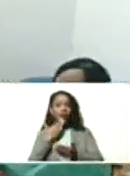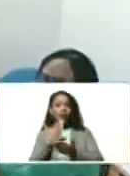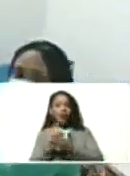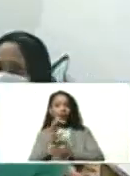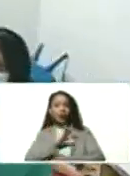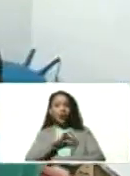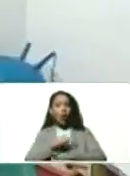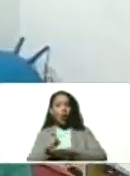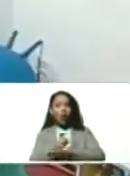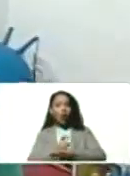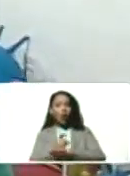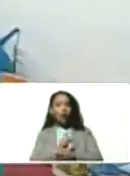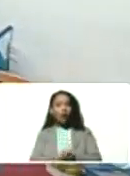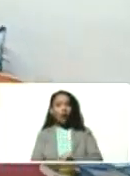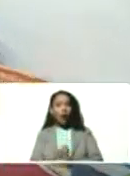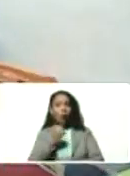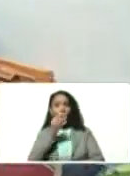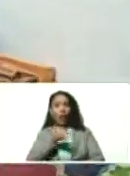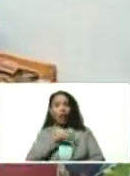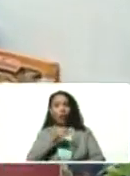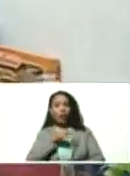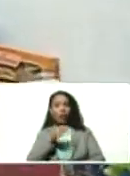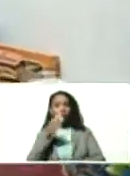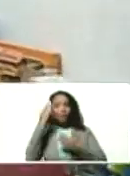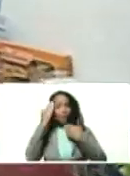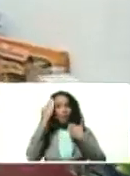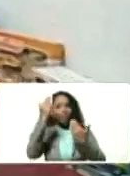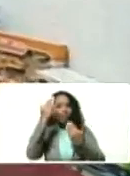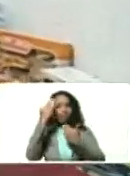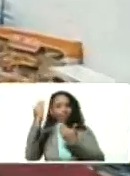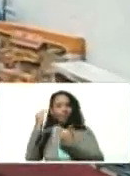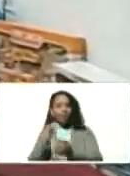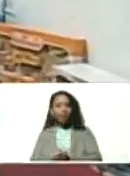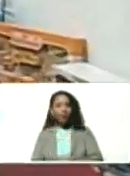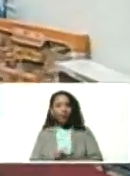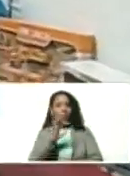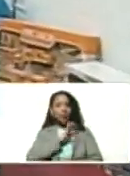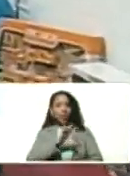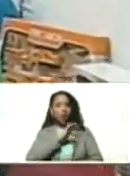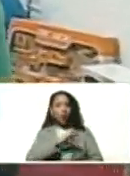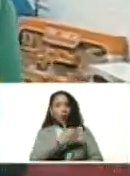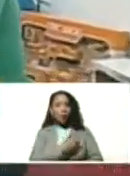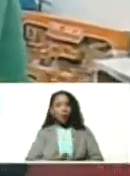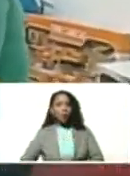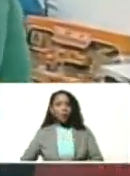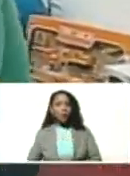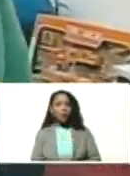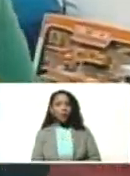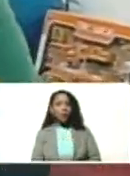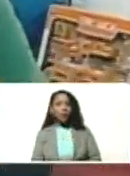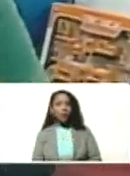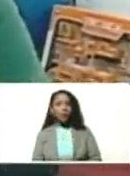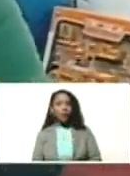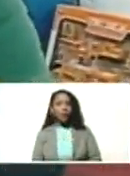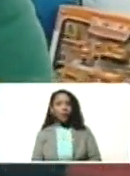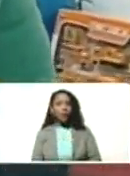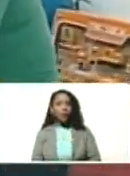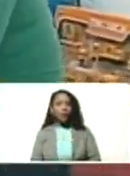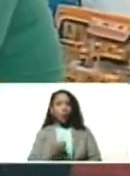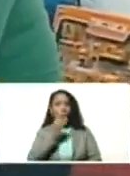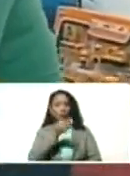gobernador. Buenas tardes, saludo, señor presidente. Buenas